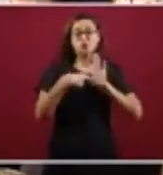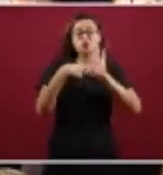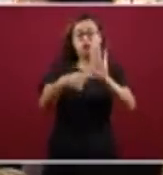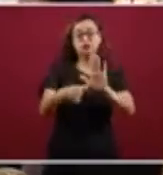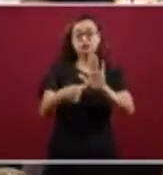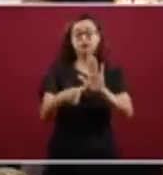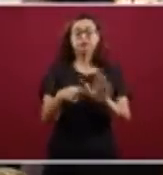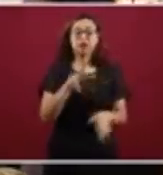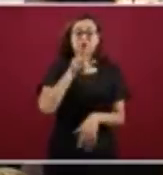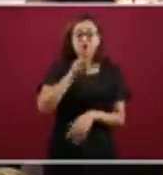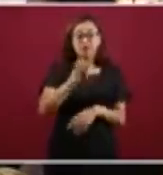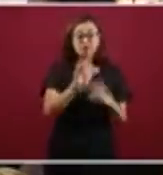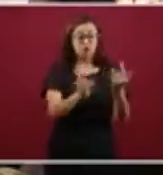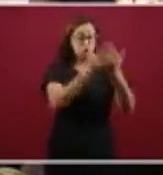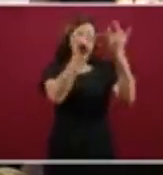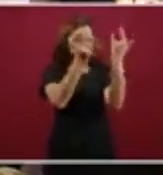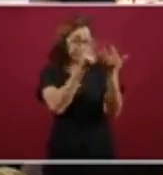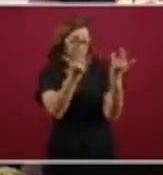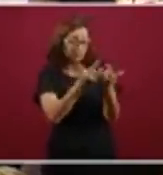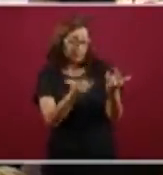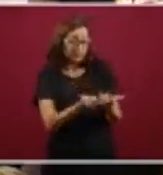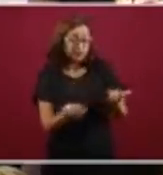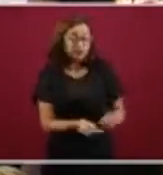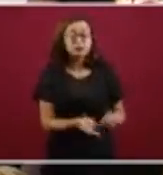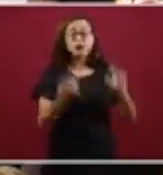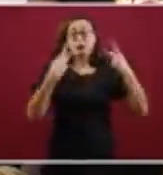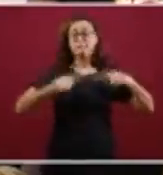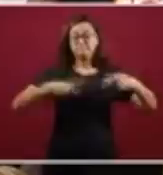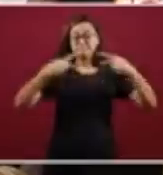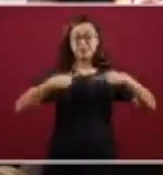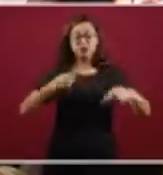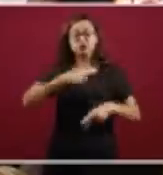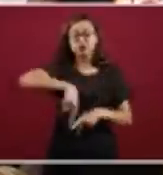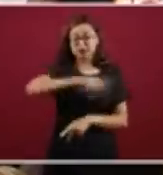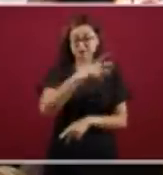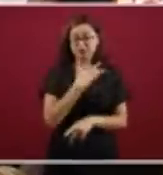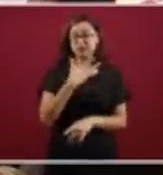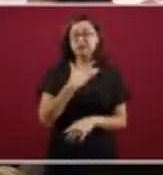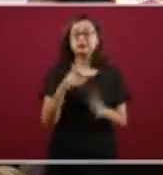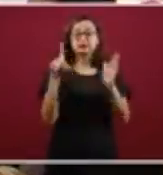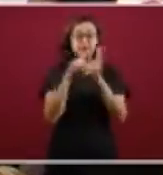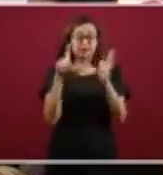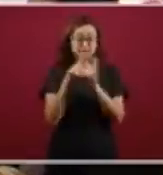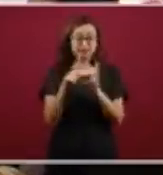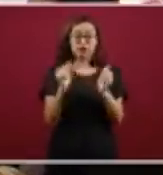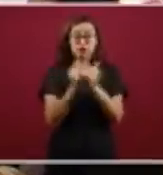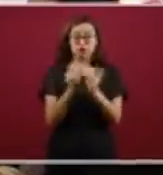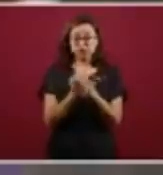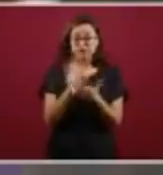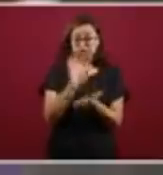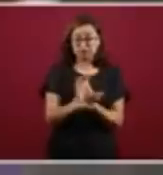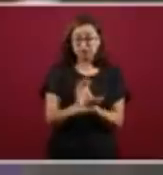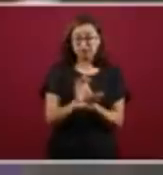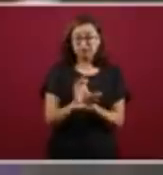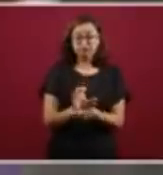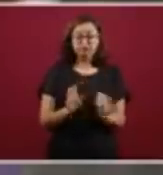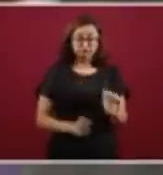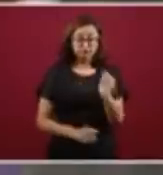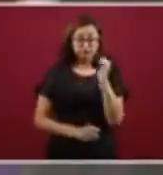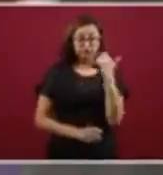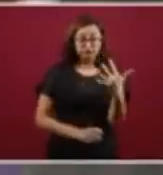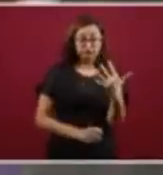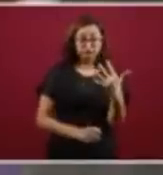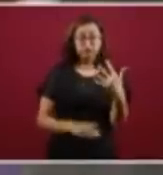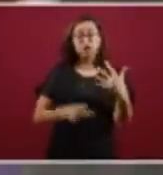casos de personas que tienen su tarjeta de discapacidad, 5